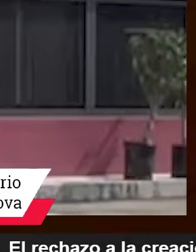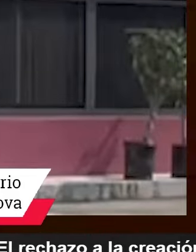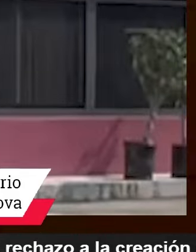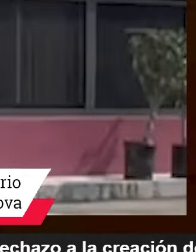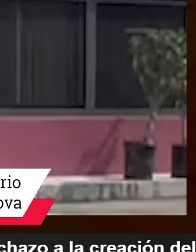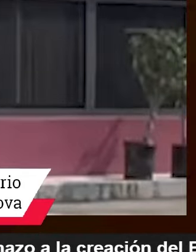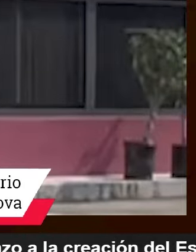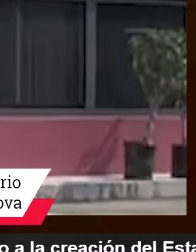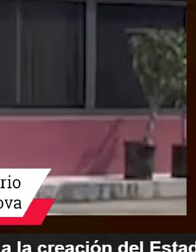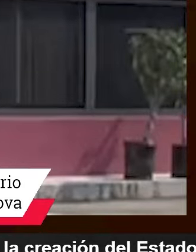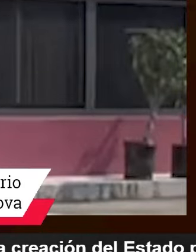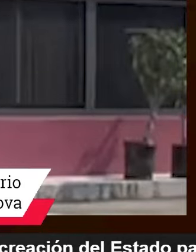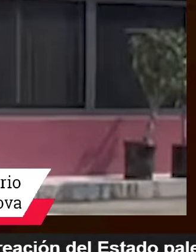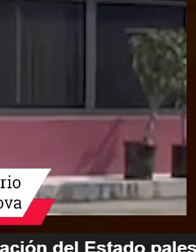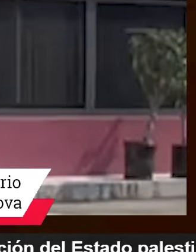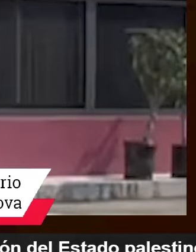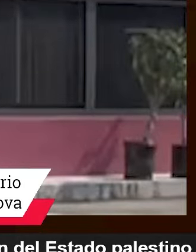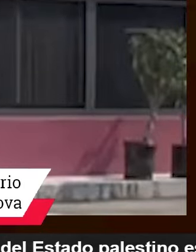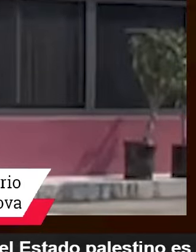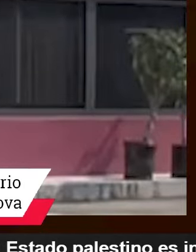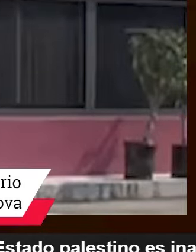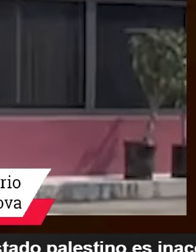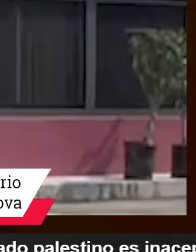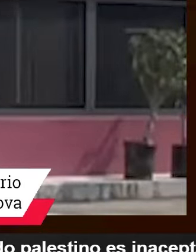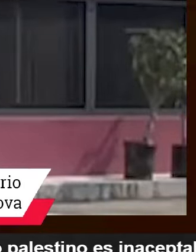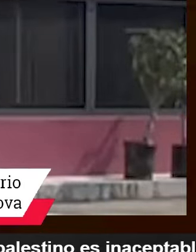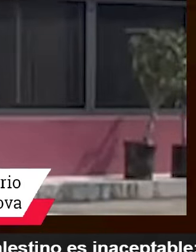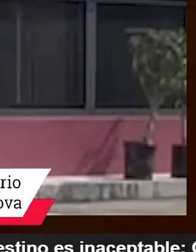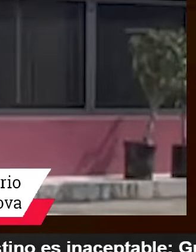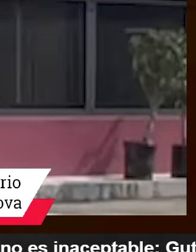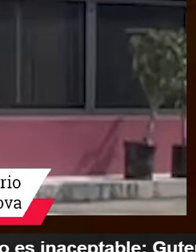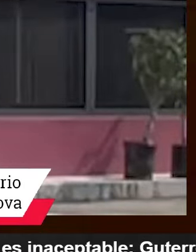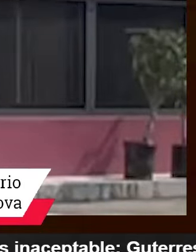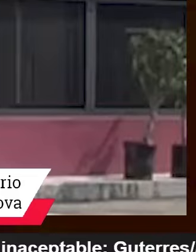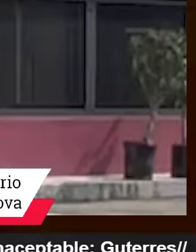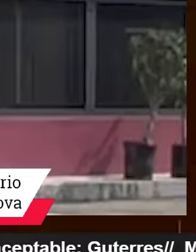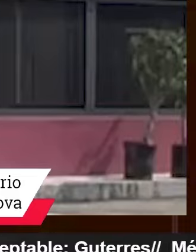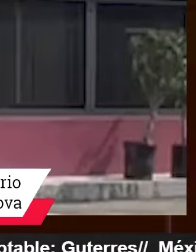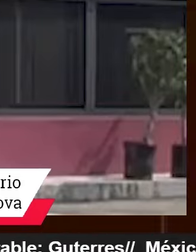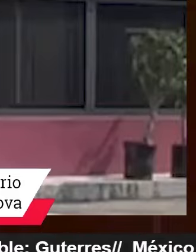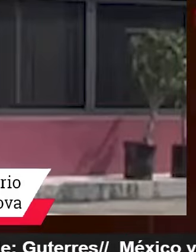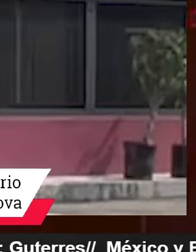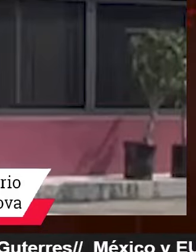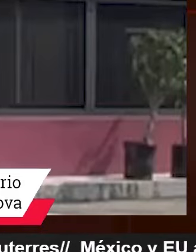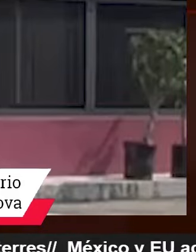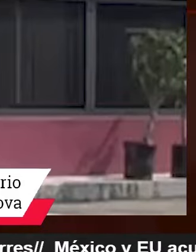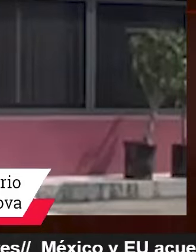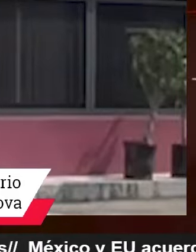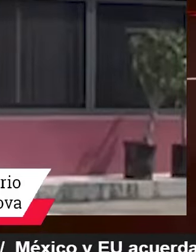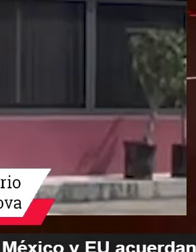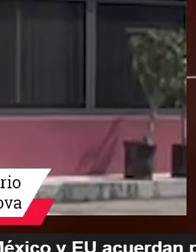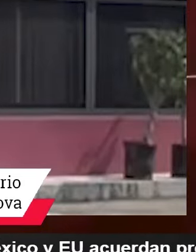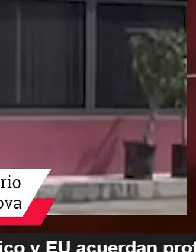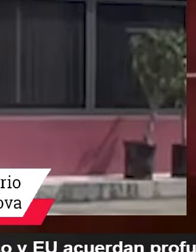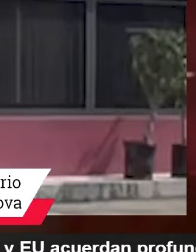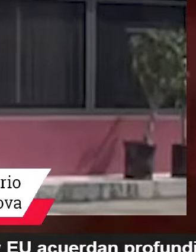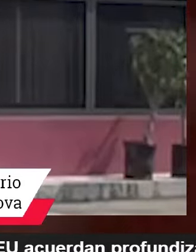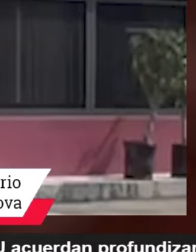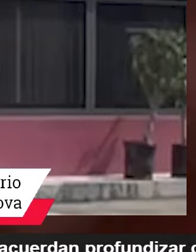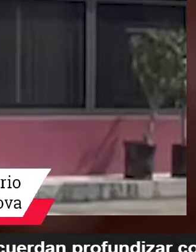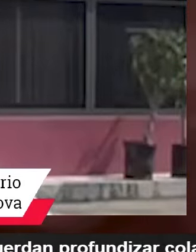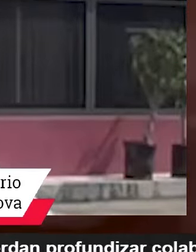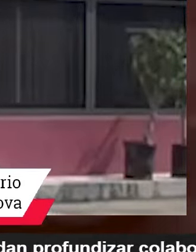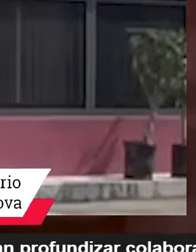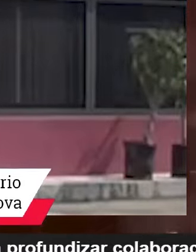beneficiarios de estos fondos y es el digamos que el que más dinero obtuvo fue